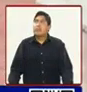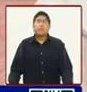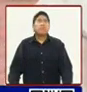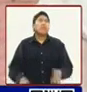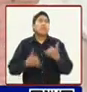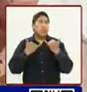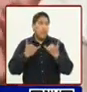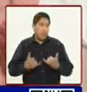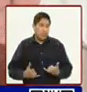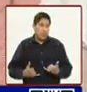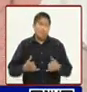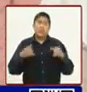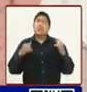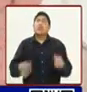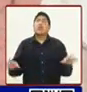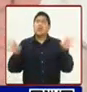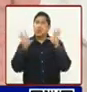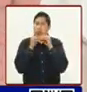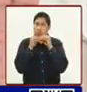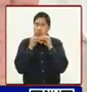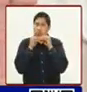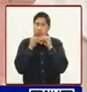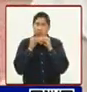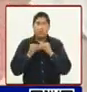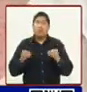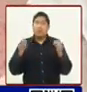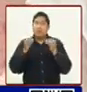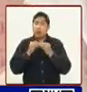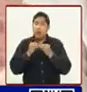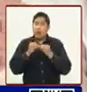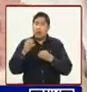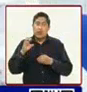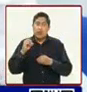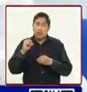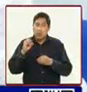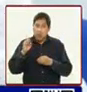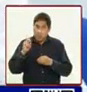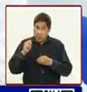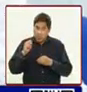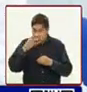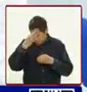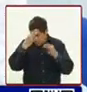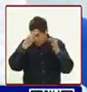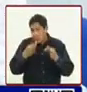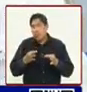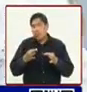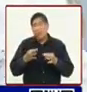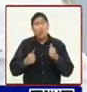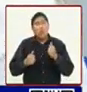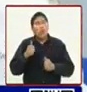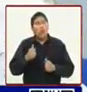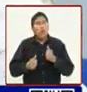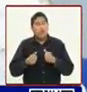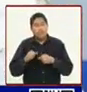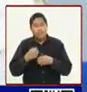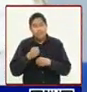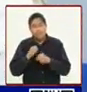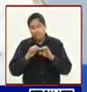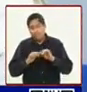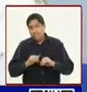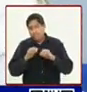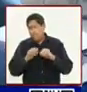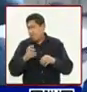Hoy, en esta reunión ampliada del COEN, se toman estas decisiones, cuál es la elaboración